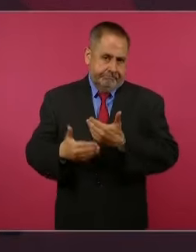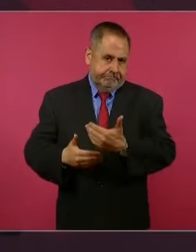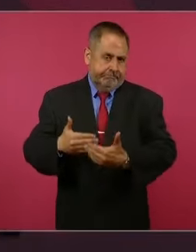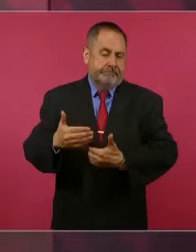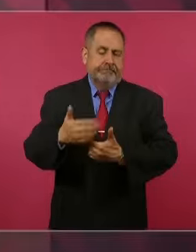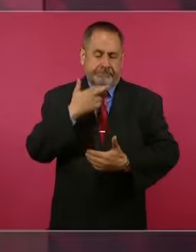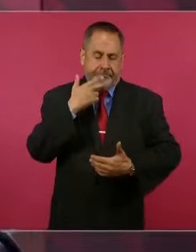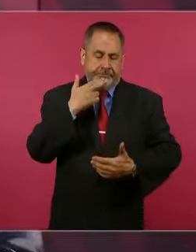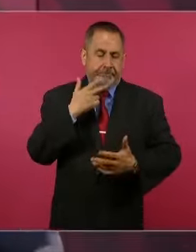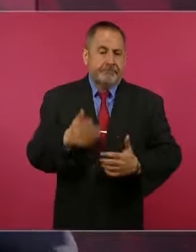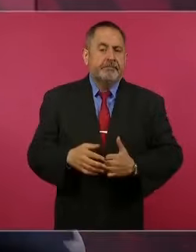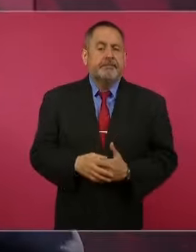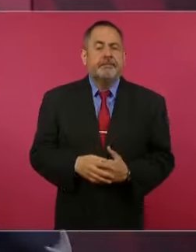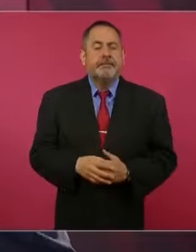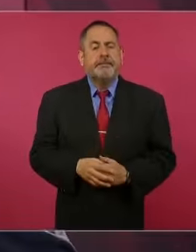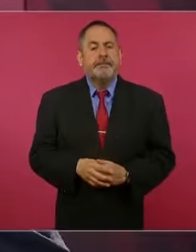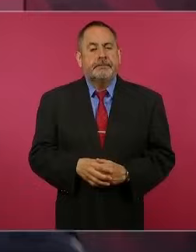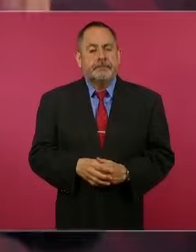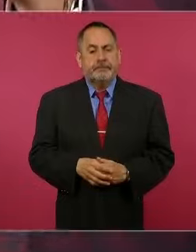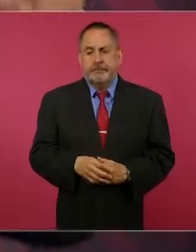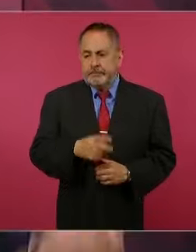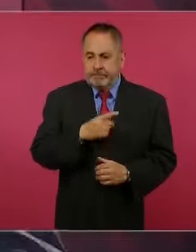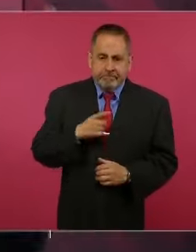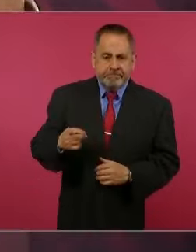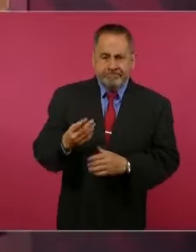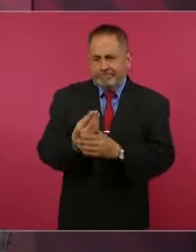jóvenes deben de haber